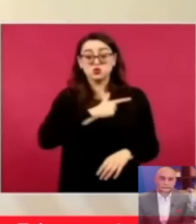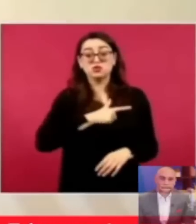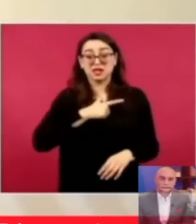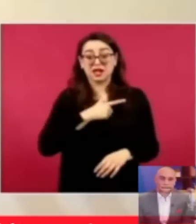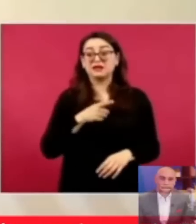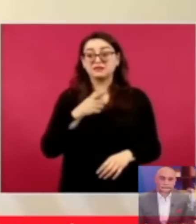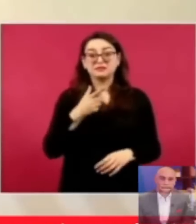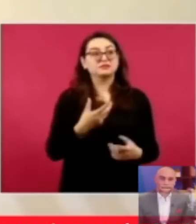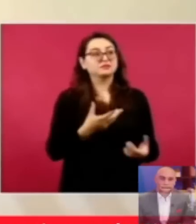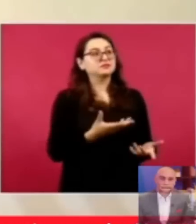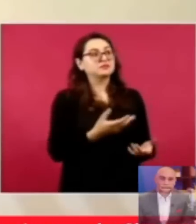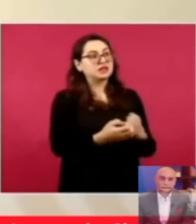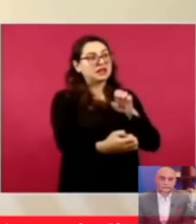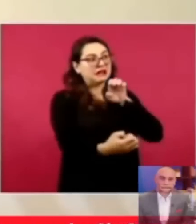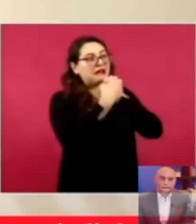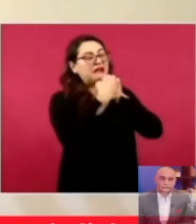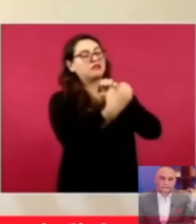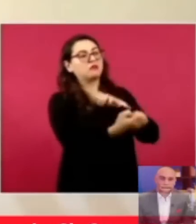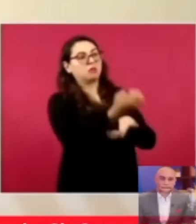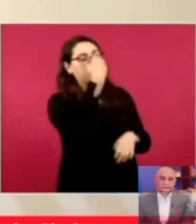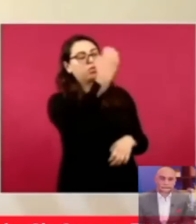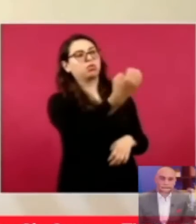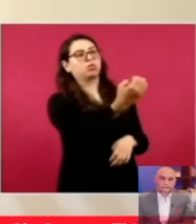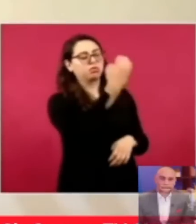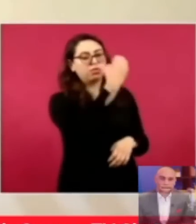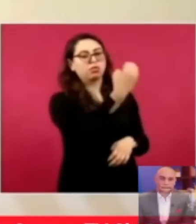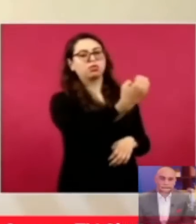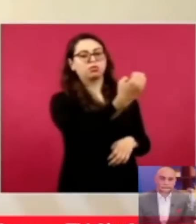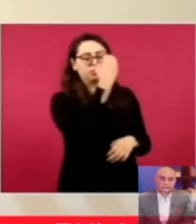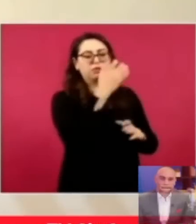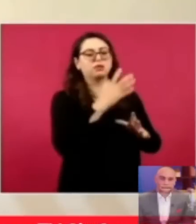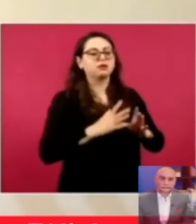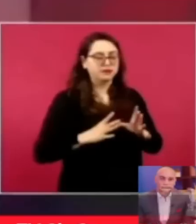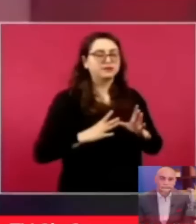creo todo lo que me digas entonces